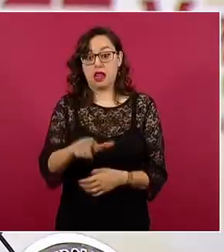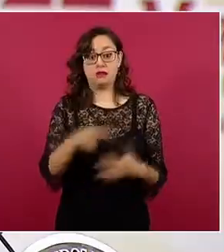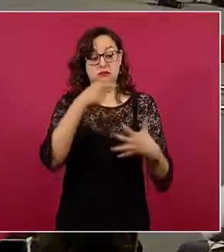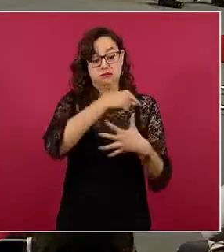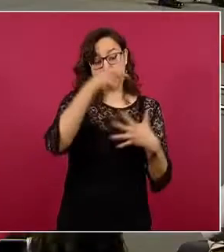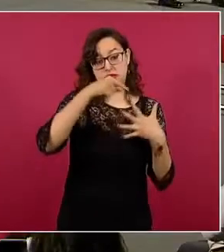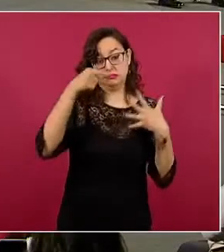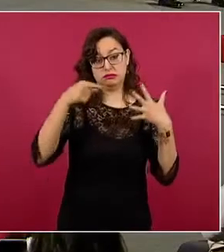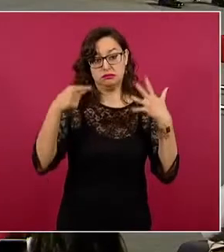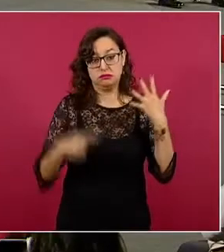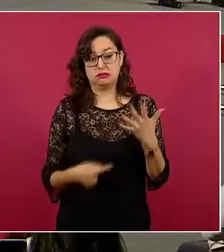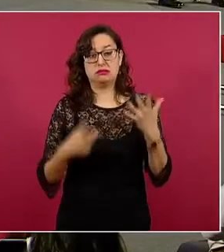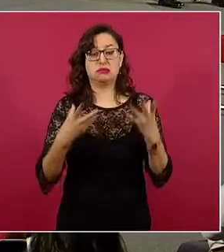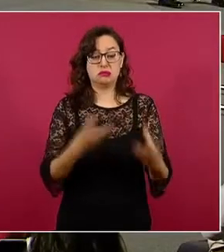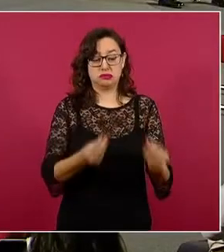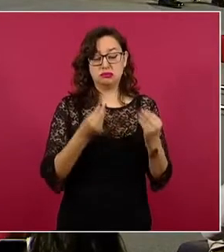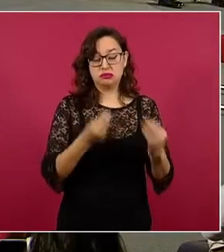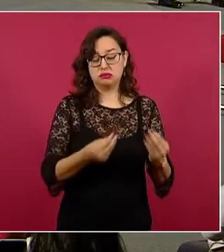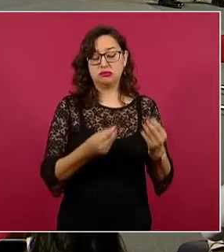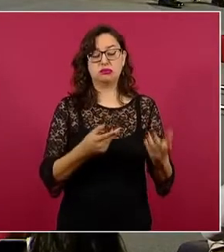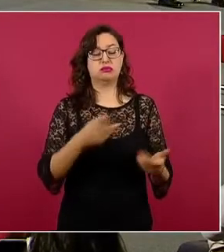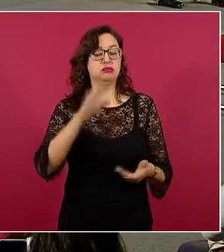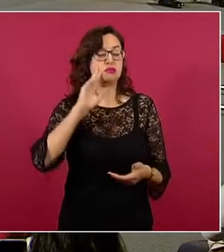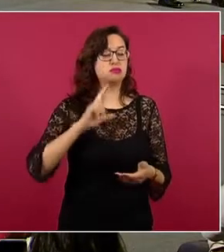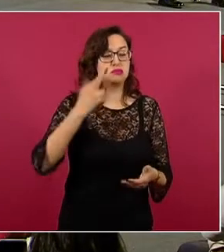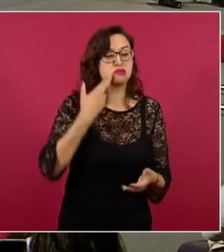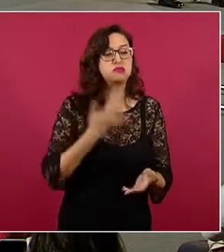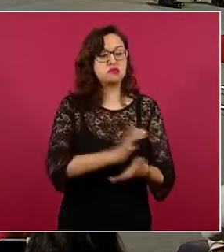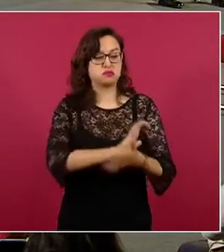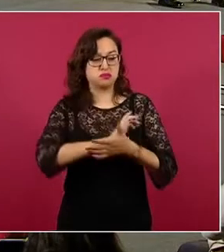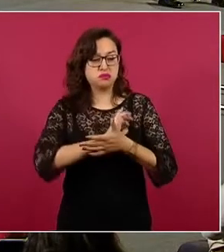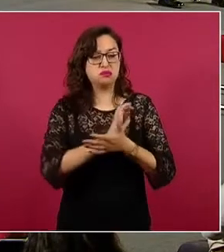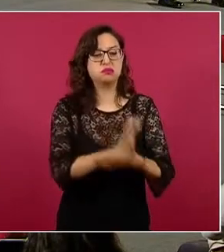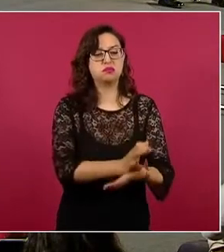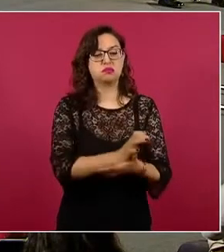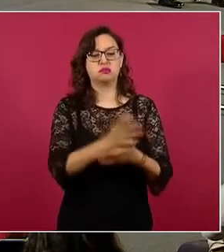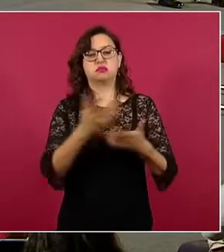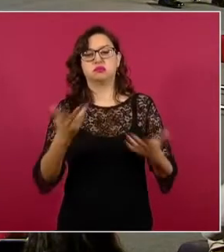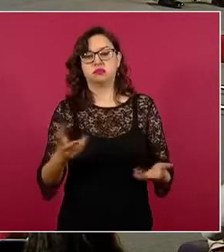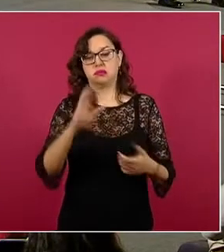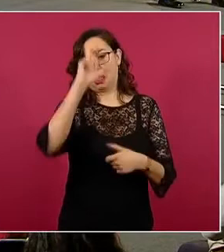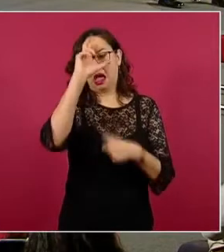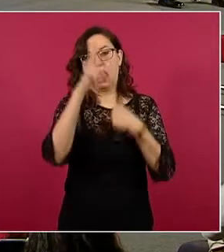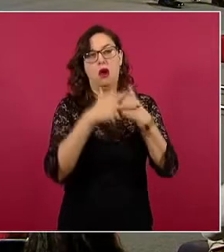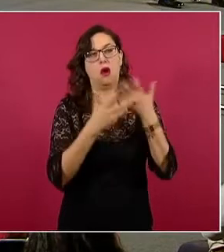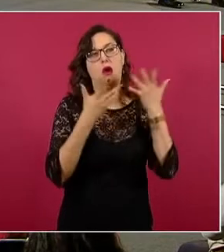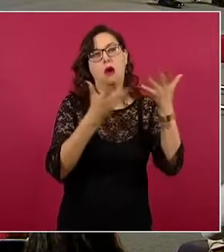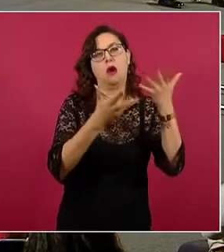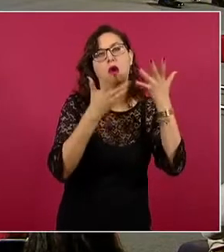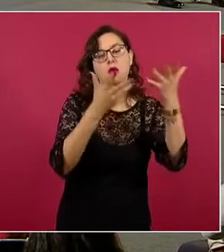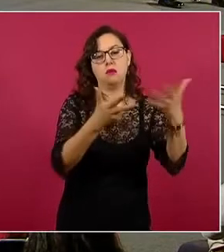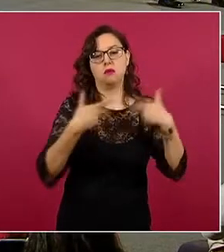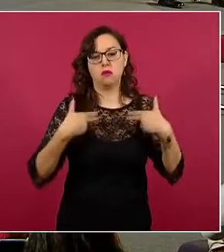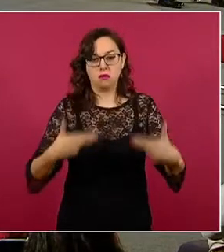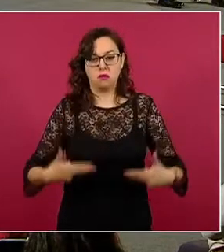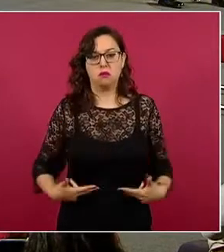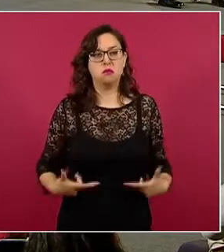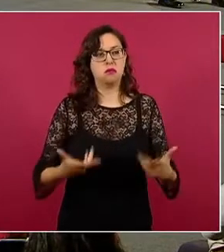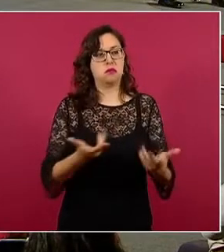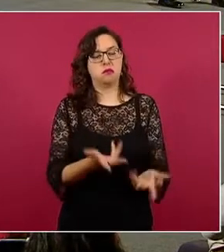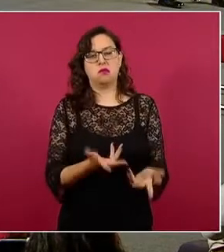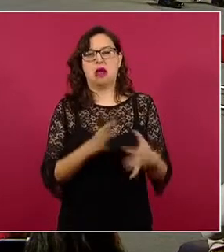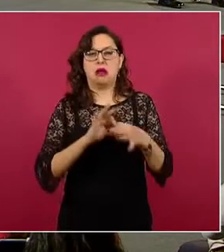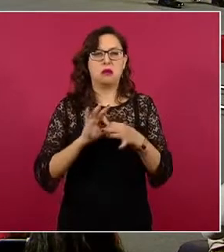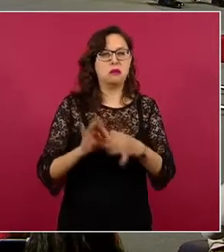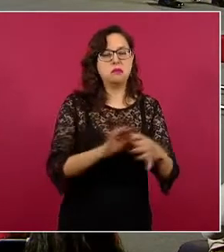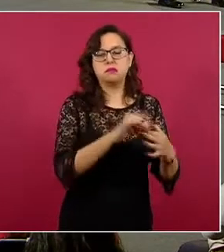gracias, punitivo, patriarcal, racista, competencial, eurocéntrico, colonial, inhumano y clasista ha